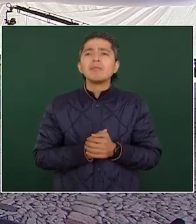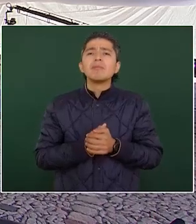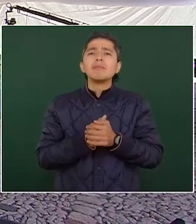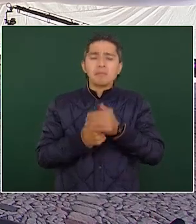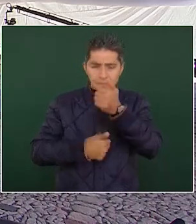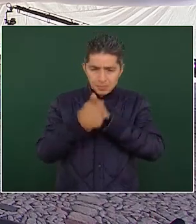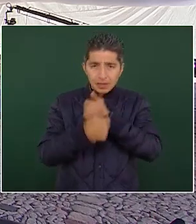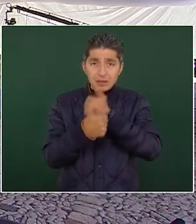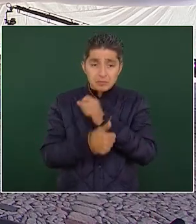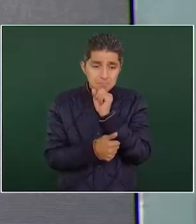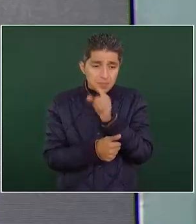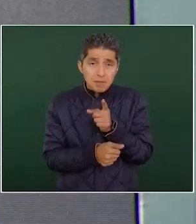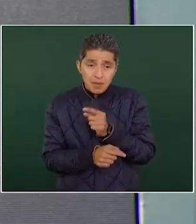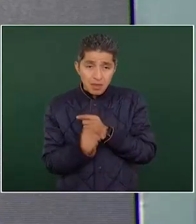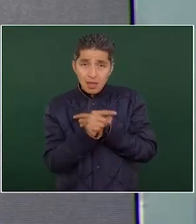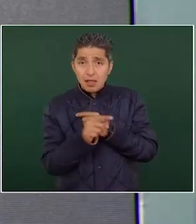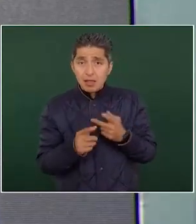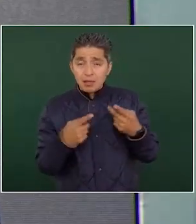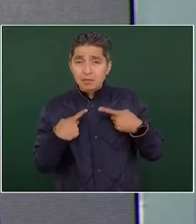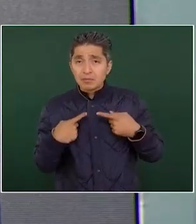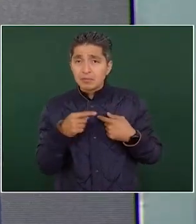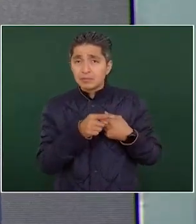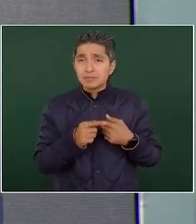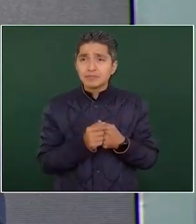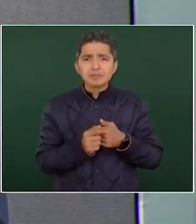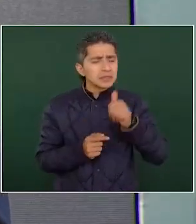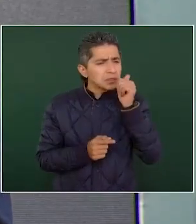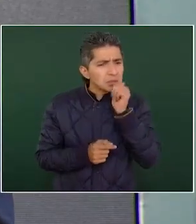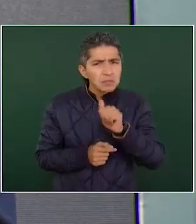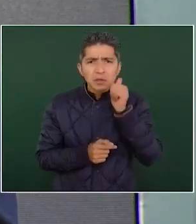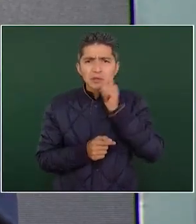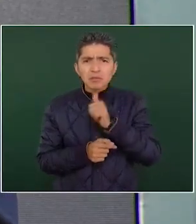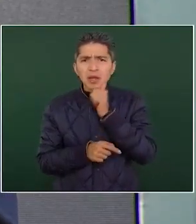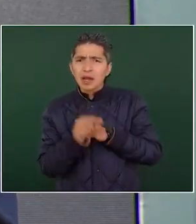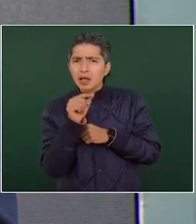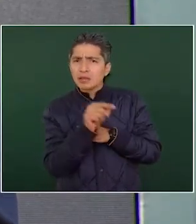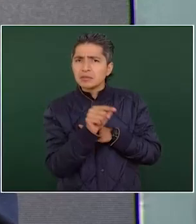participa también él y siempre ha estado,